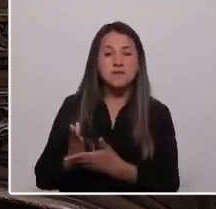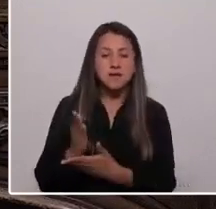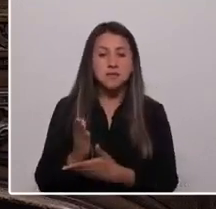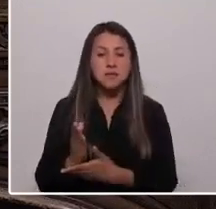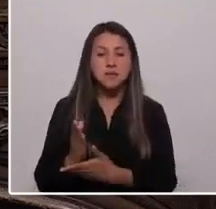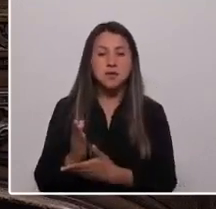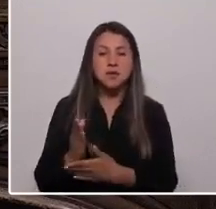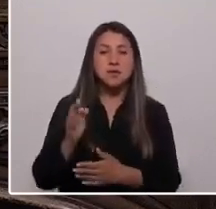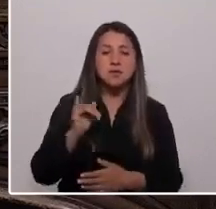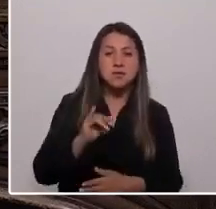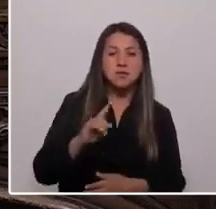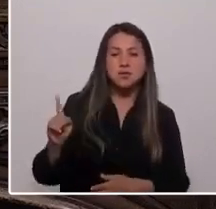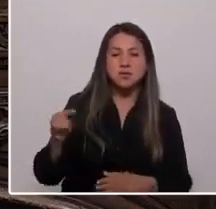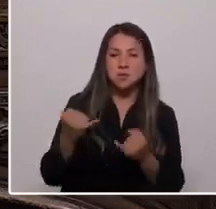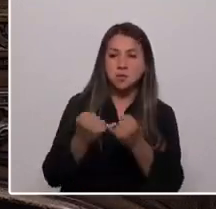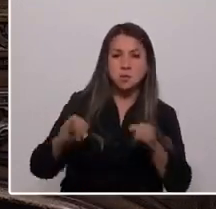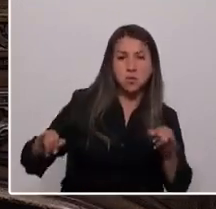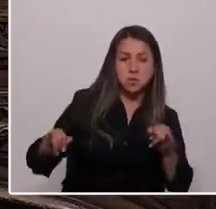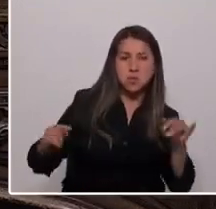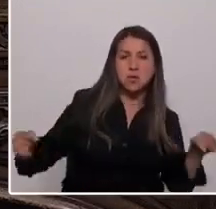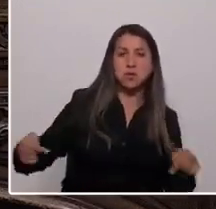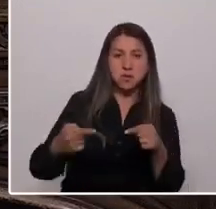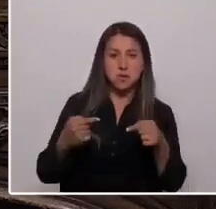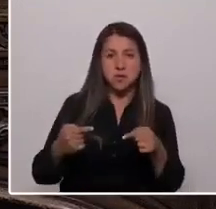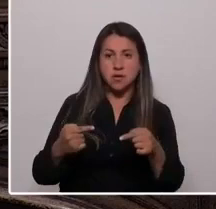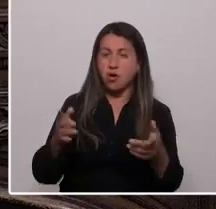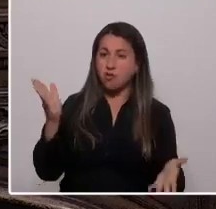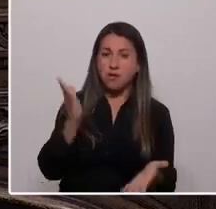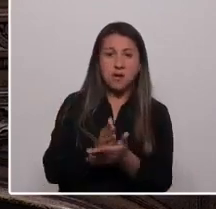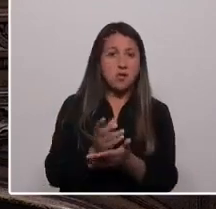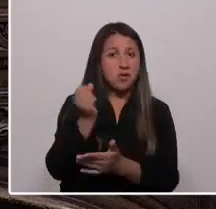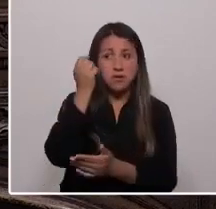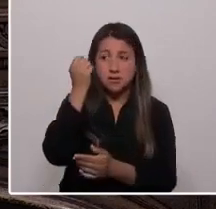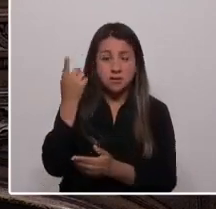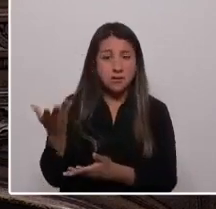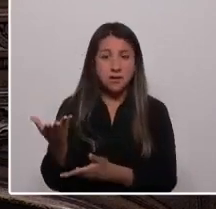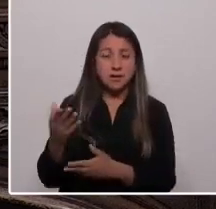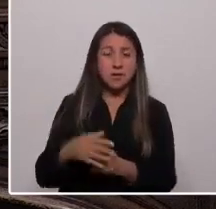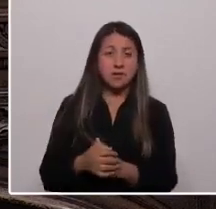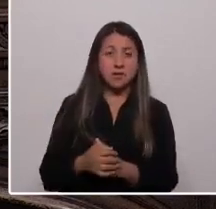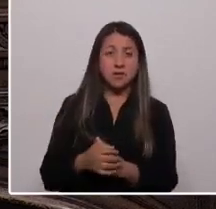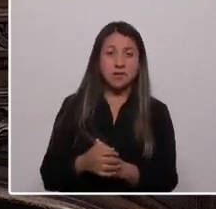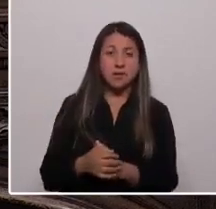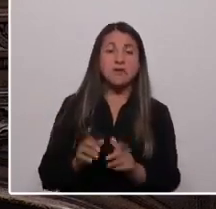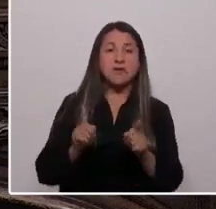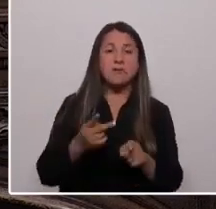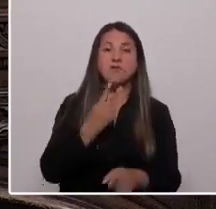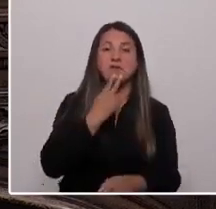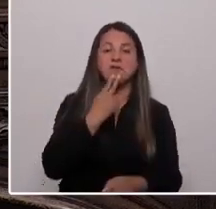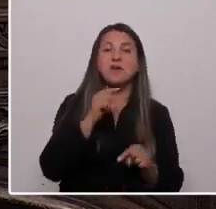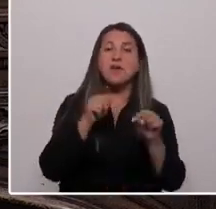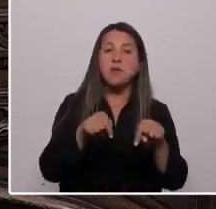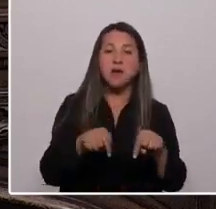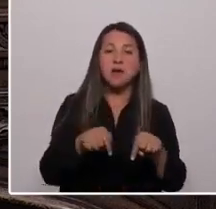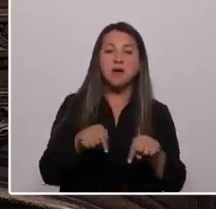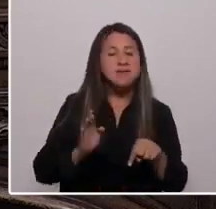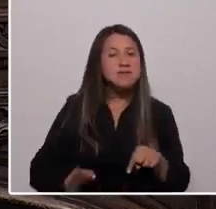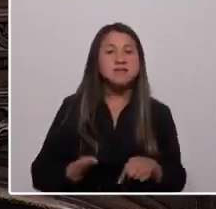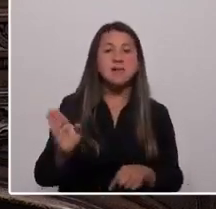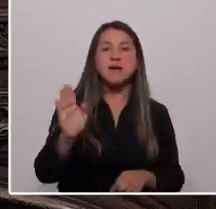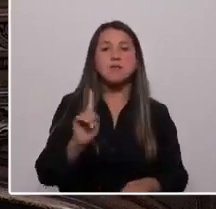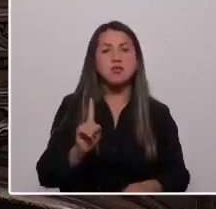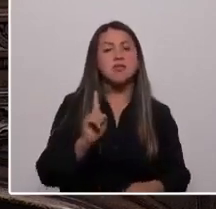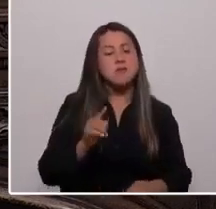enemistarse con quienes estamos obligados a entendernos eso hay que vivirla aquí no sigamos así avancemos al